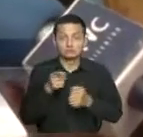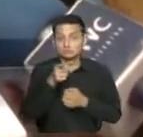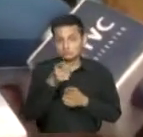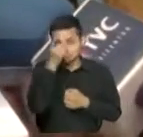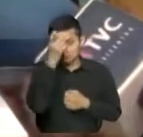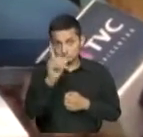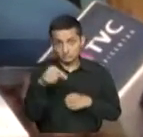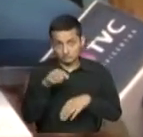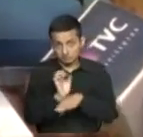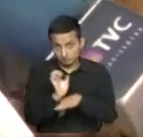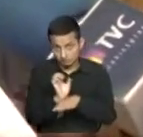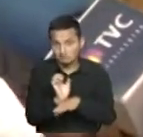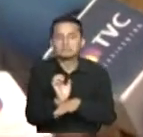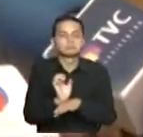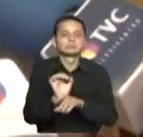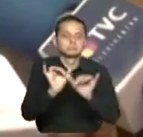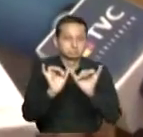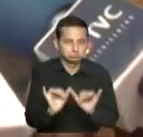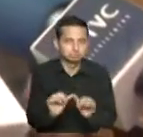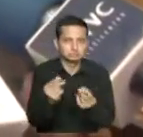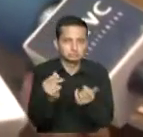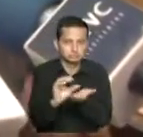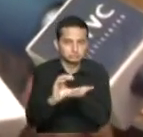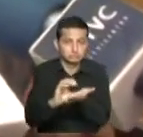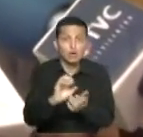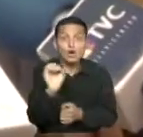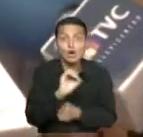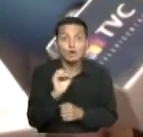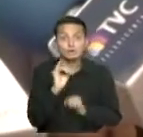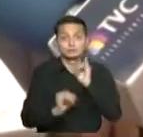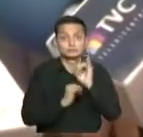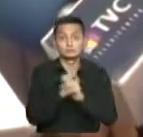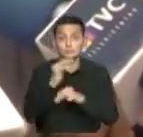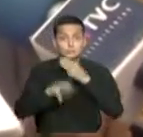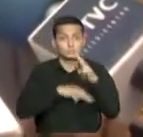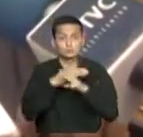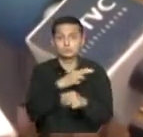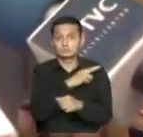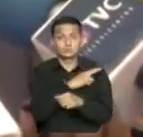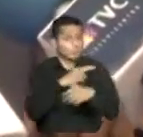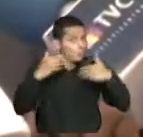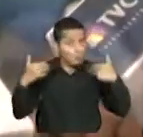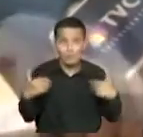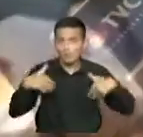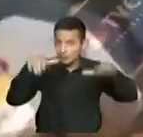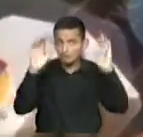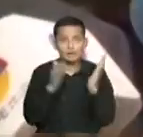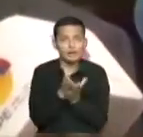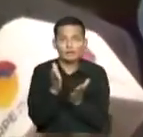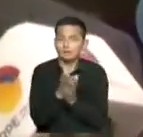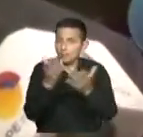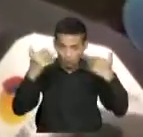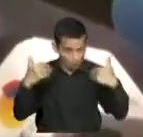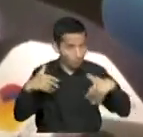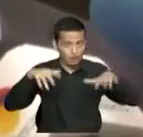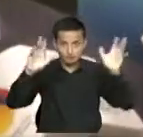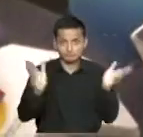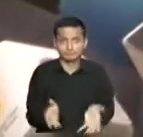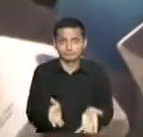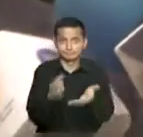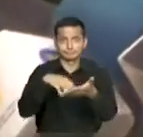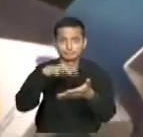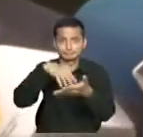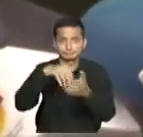deciden quedarse en cualquier universidad, pero también pueden elegir cualquier universidad del mundo para estudiar cualquier carrera, ¿no? Ahorita sí vale la pena señalar que alrededor